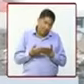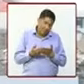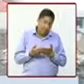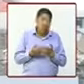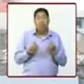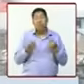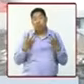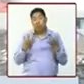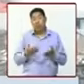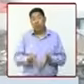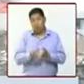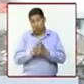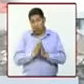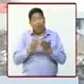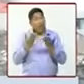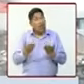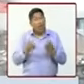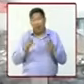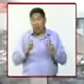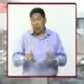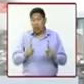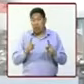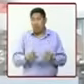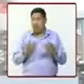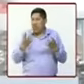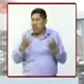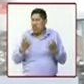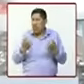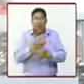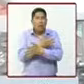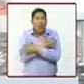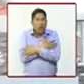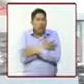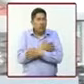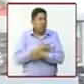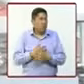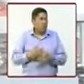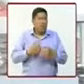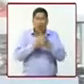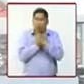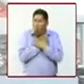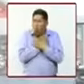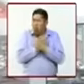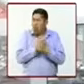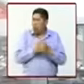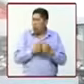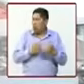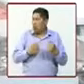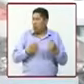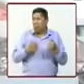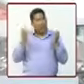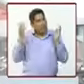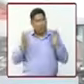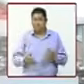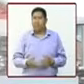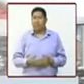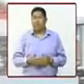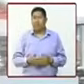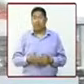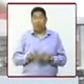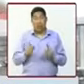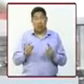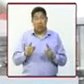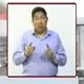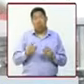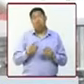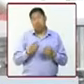mayoría pide. Pero también hay gente que pide regalos humanos, esos obsequios que nos puedan convertir en mejores personas, que no está